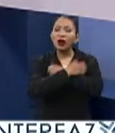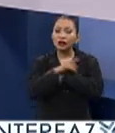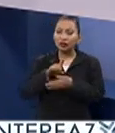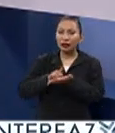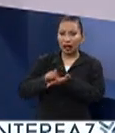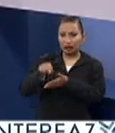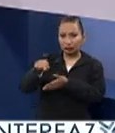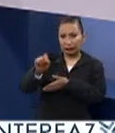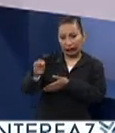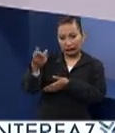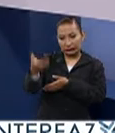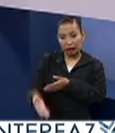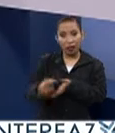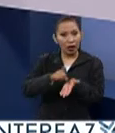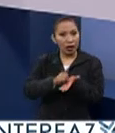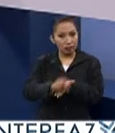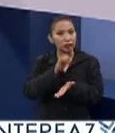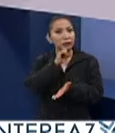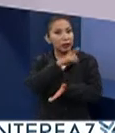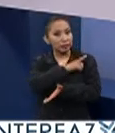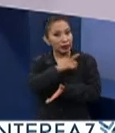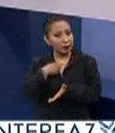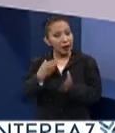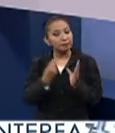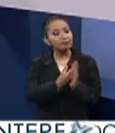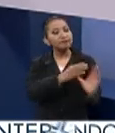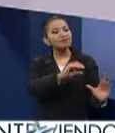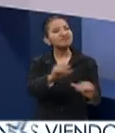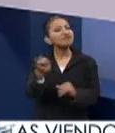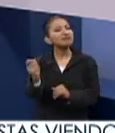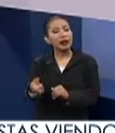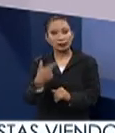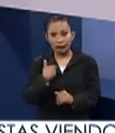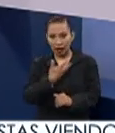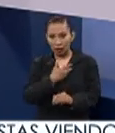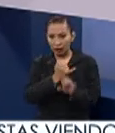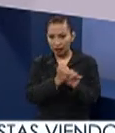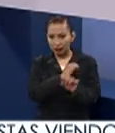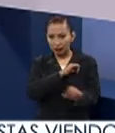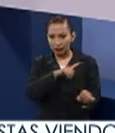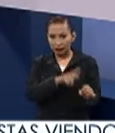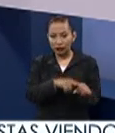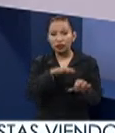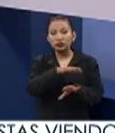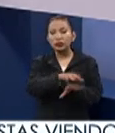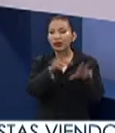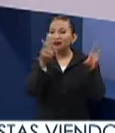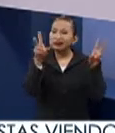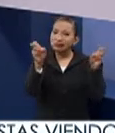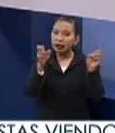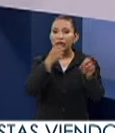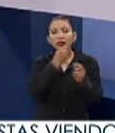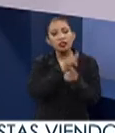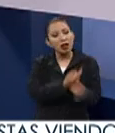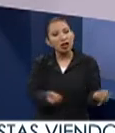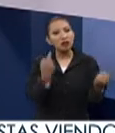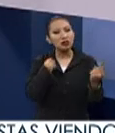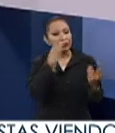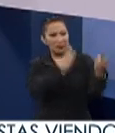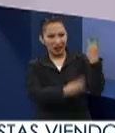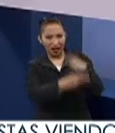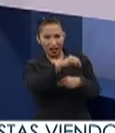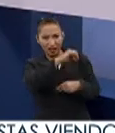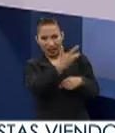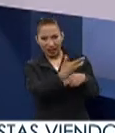derecho y también los derechos se tienen que enseñar. Tendremos un reportaje especial sobre niños repatriados